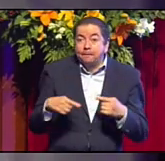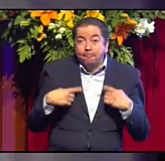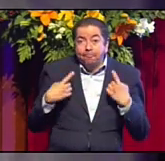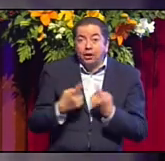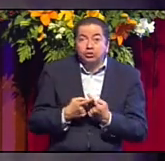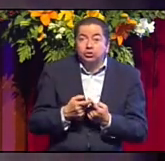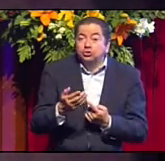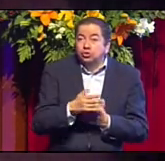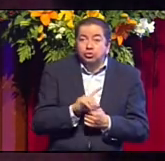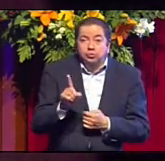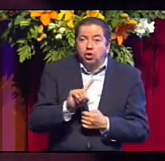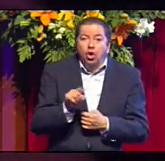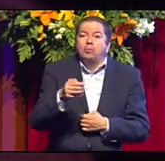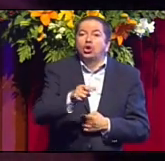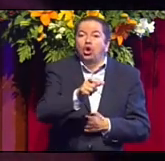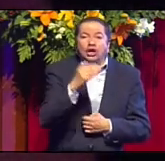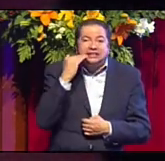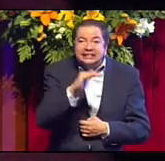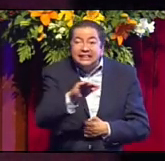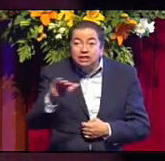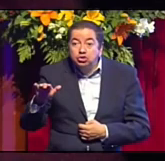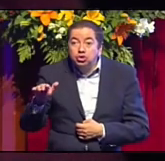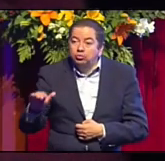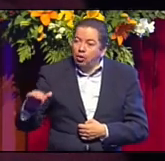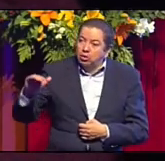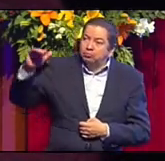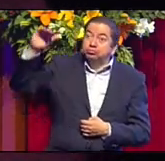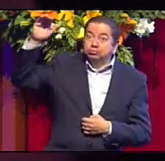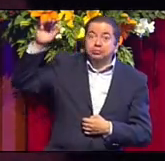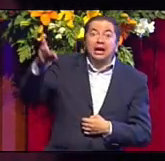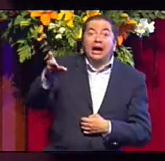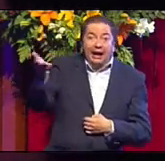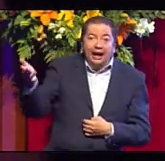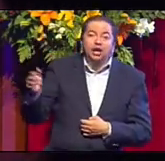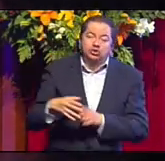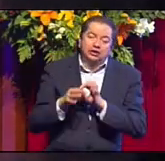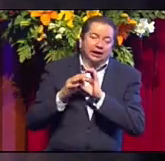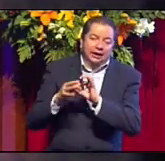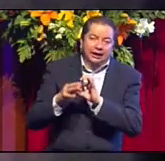que más lo van a agradecer. De verdad, de corazón. Muchísimas gracias.